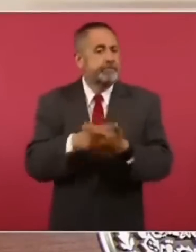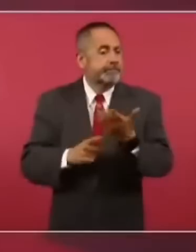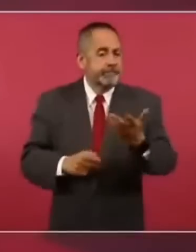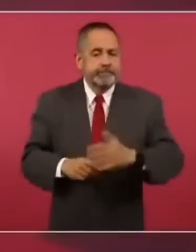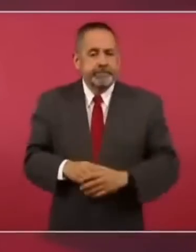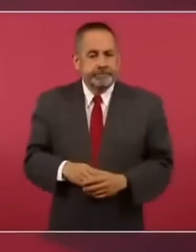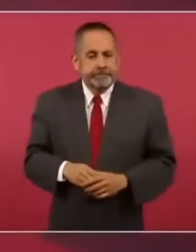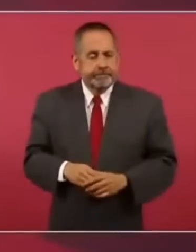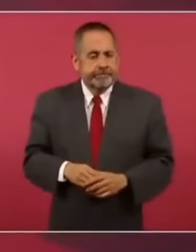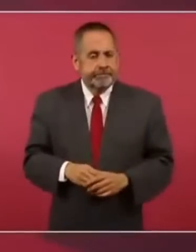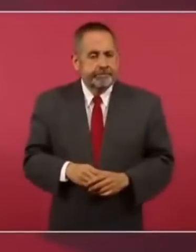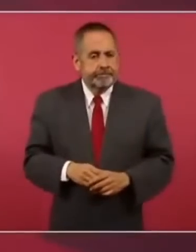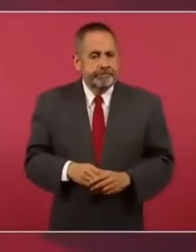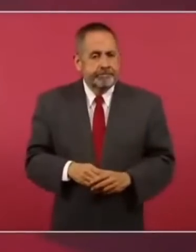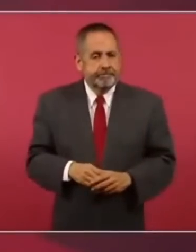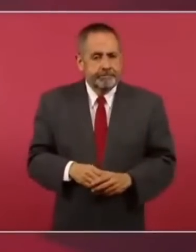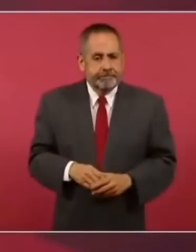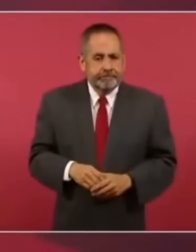régimen